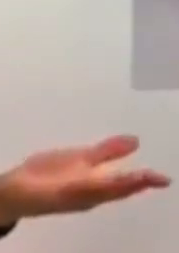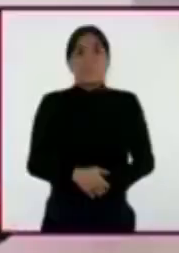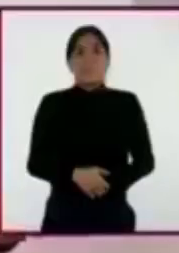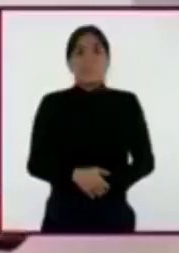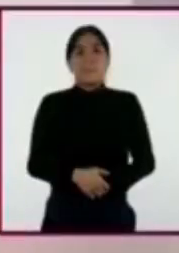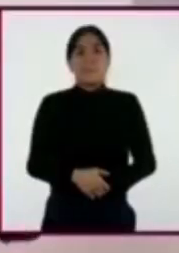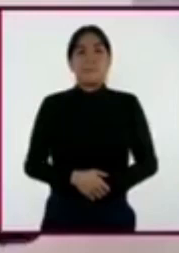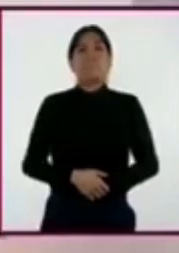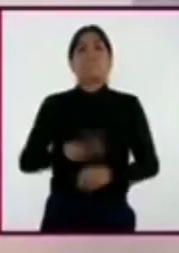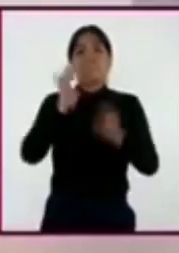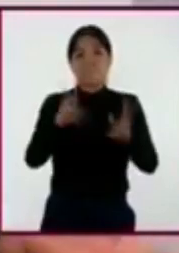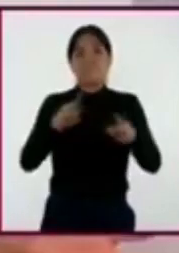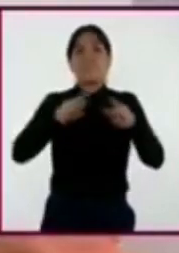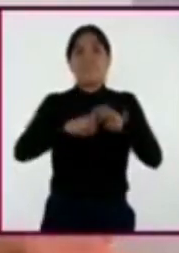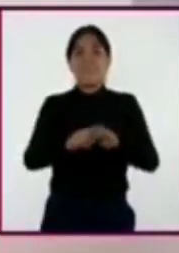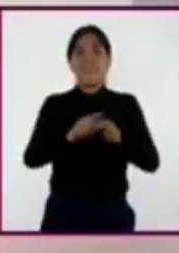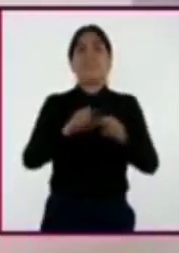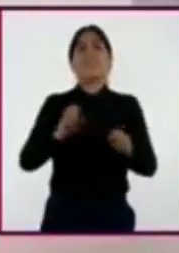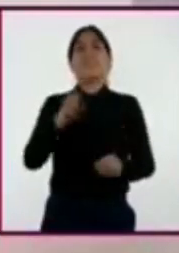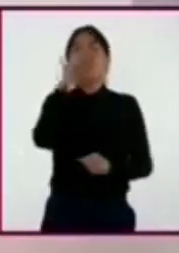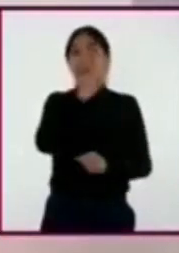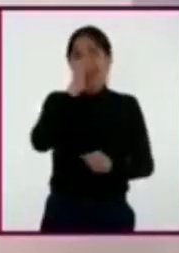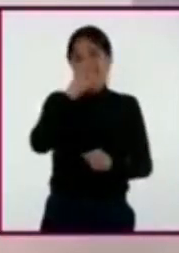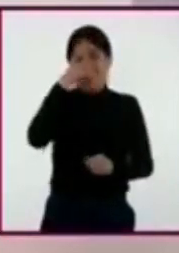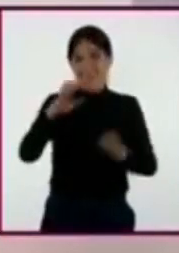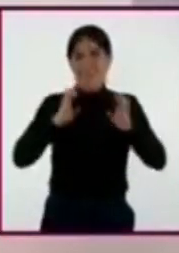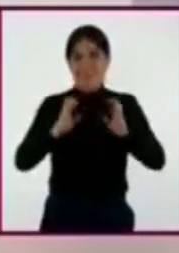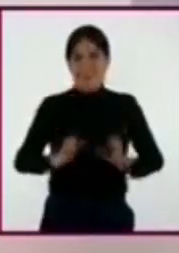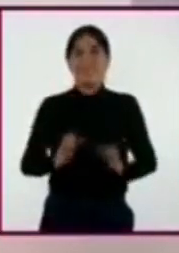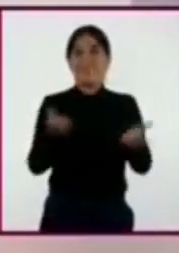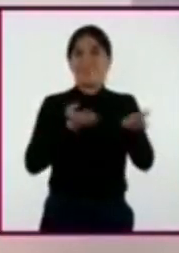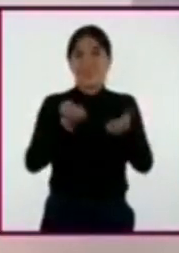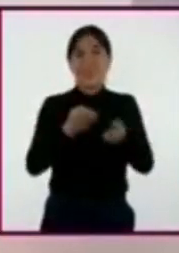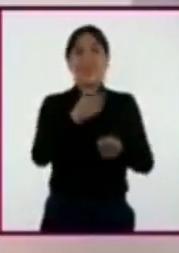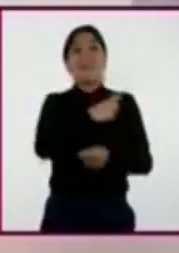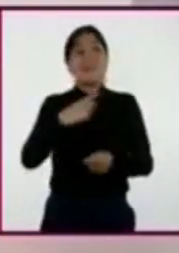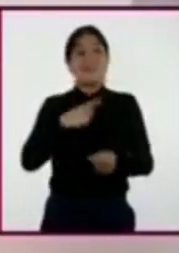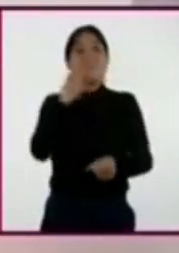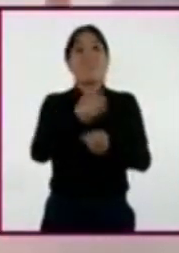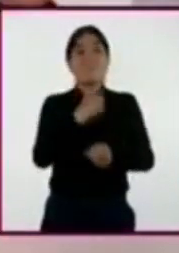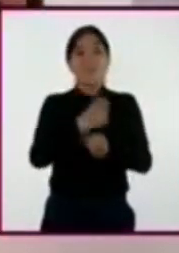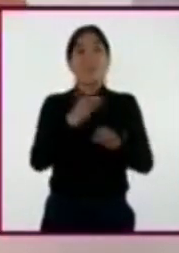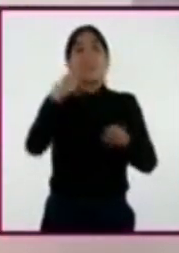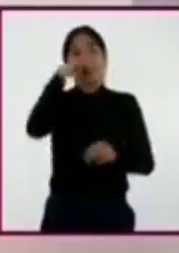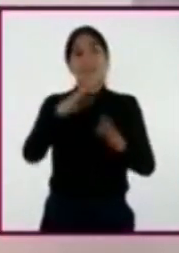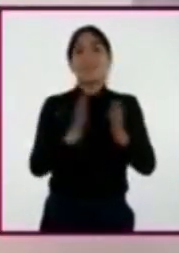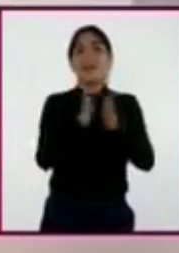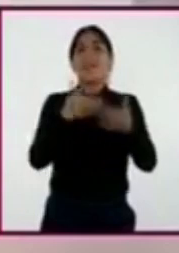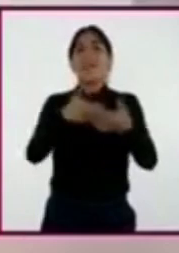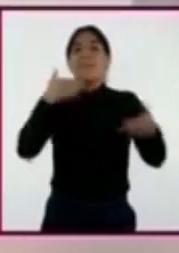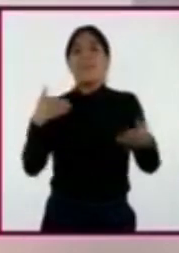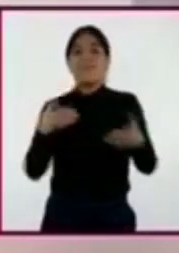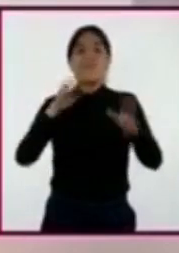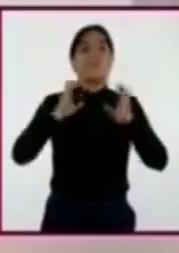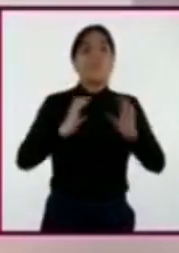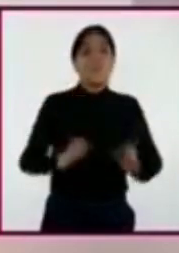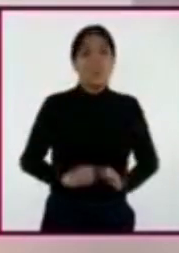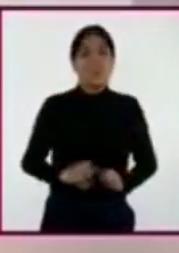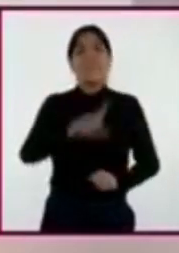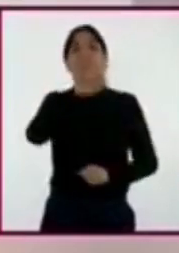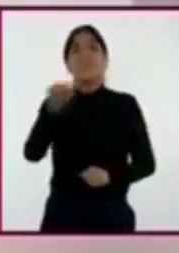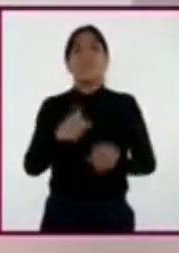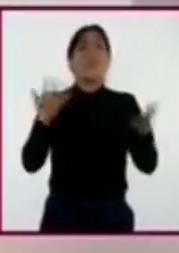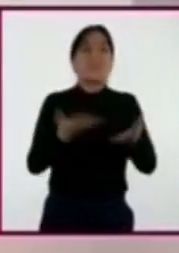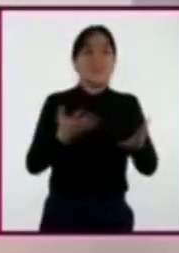Vamos a comenzar con la parte del calentamiento. Es importante realizarlo debido a que permite preparar todo nuestro cuerpo para